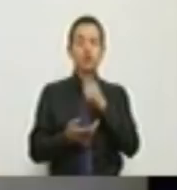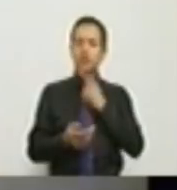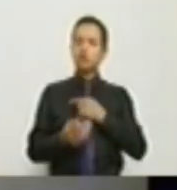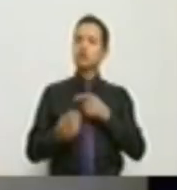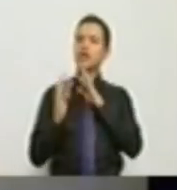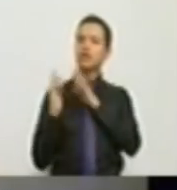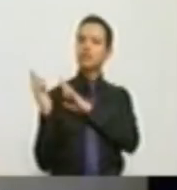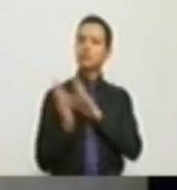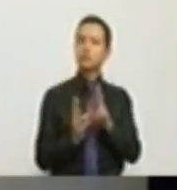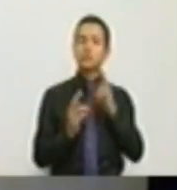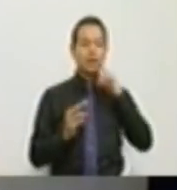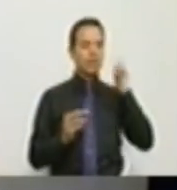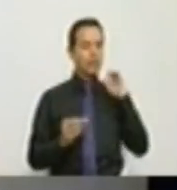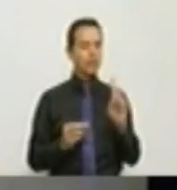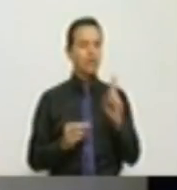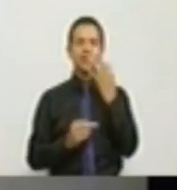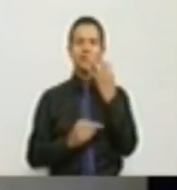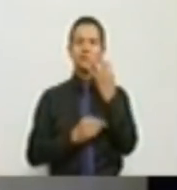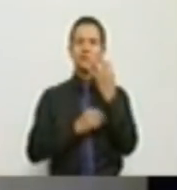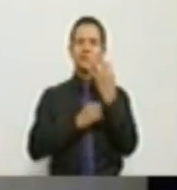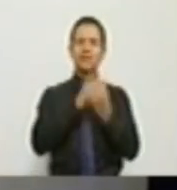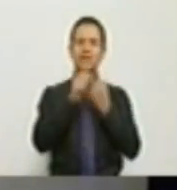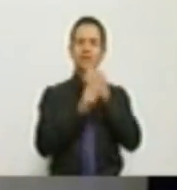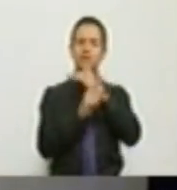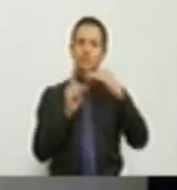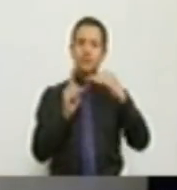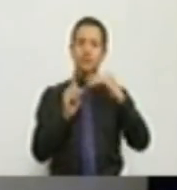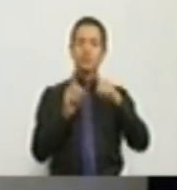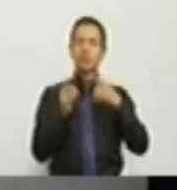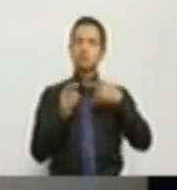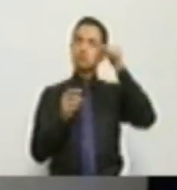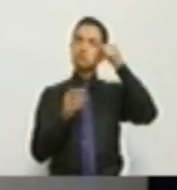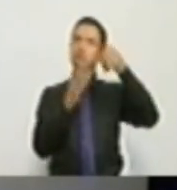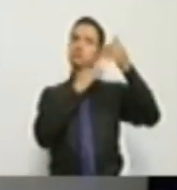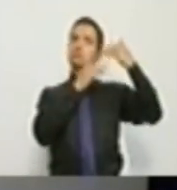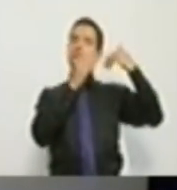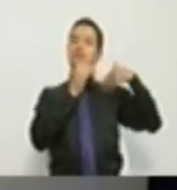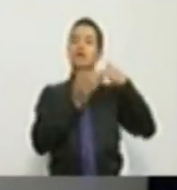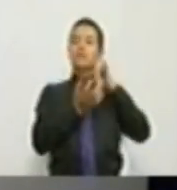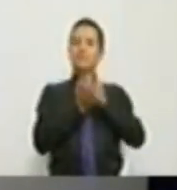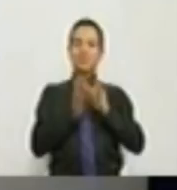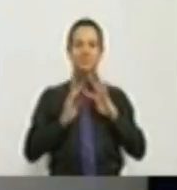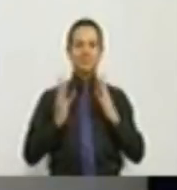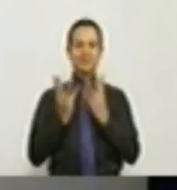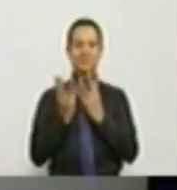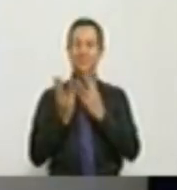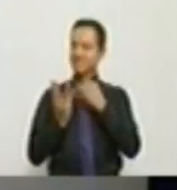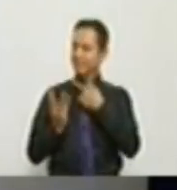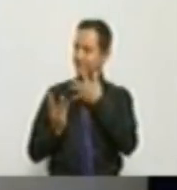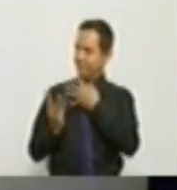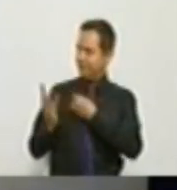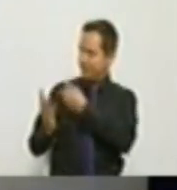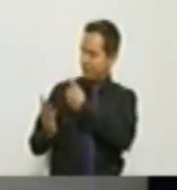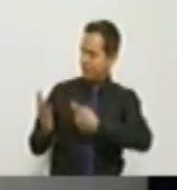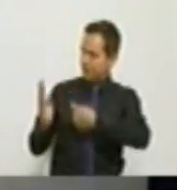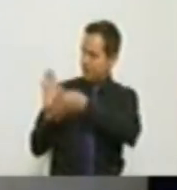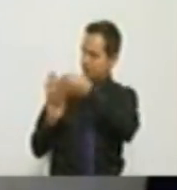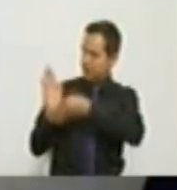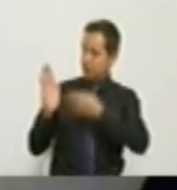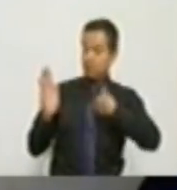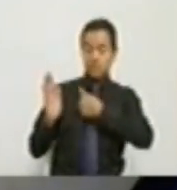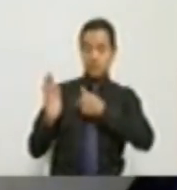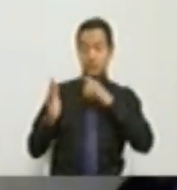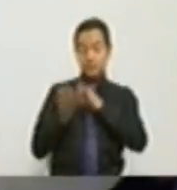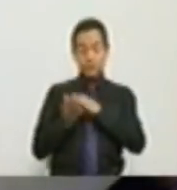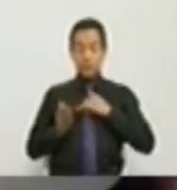3 años y medio, pero recuerdo cuando estábamos aquí en el Senado, que alcanzamos, presidente, a hacer la denuncia de lo que